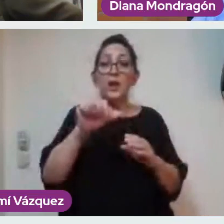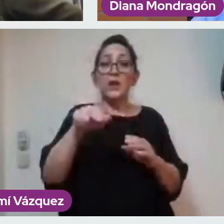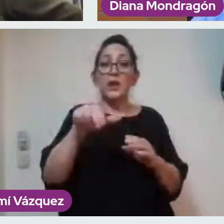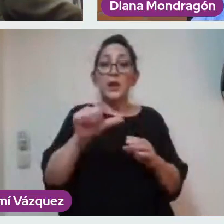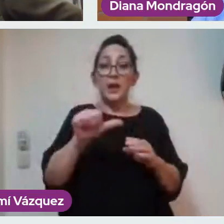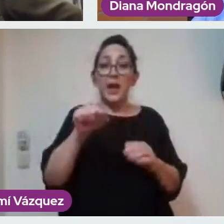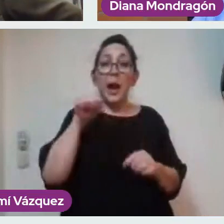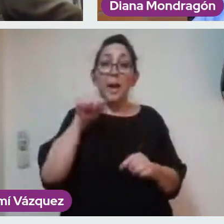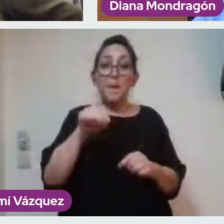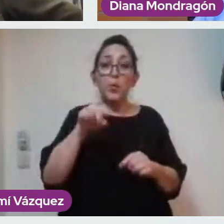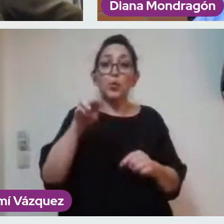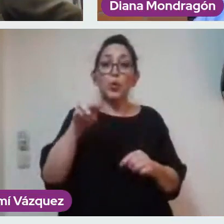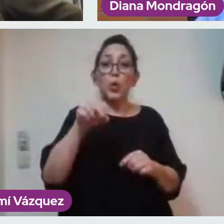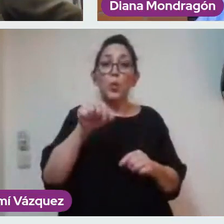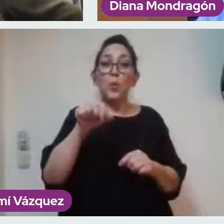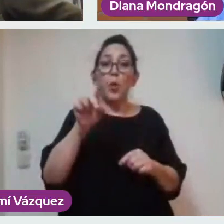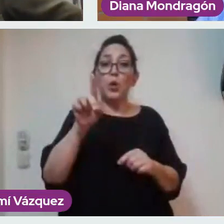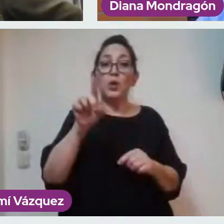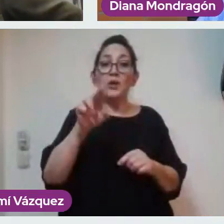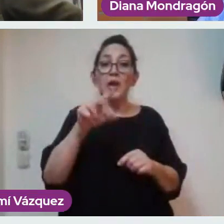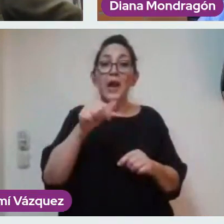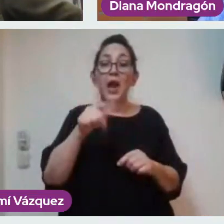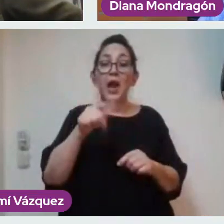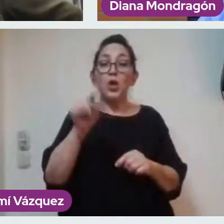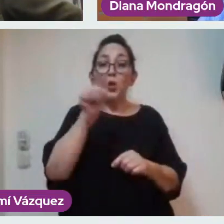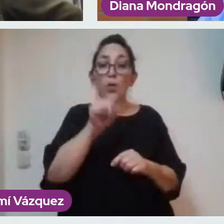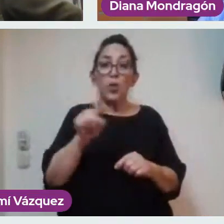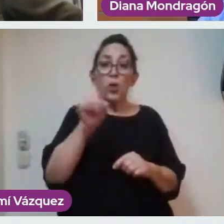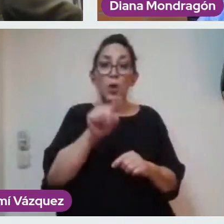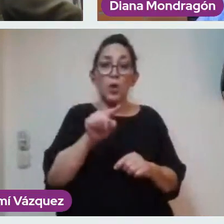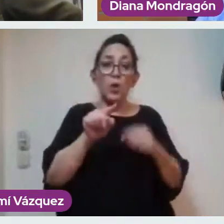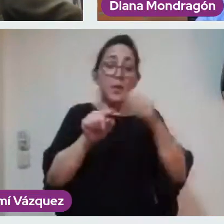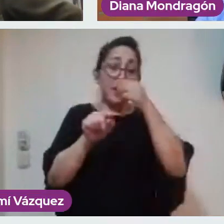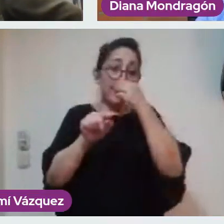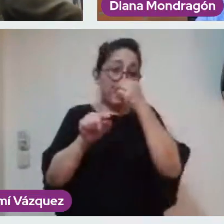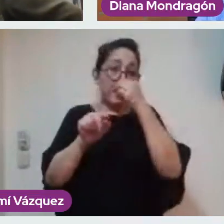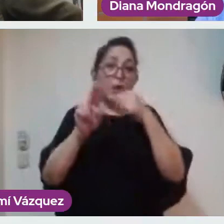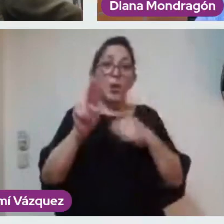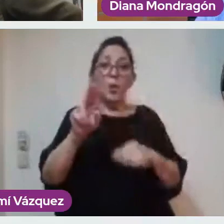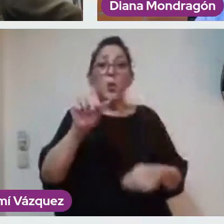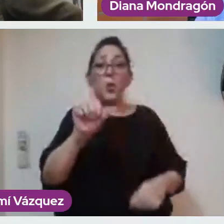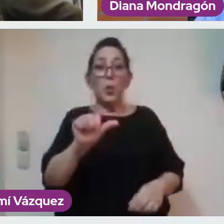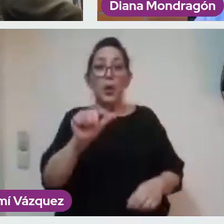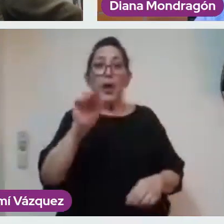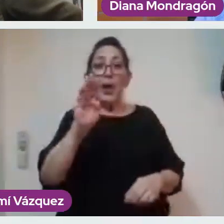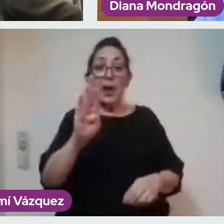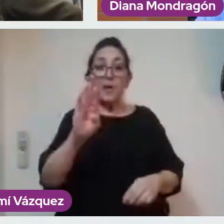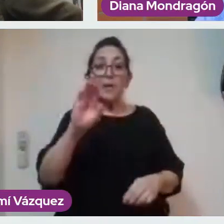diana.mondragón@uab.com.